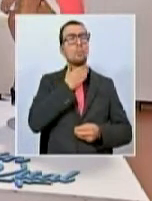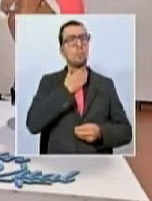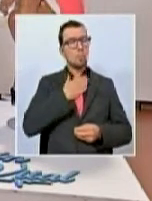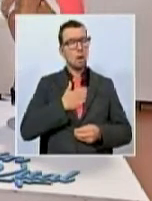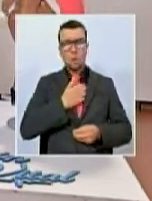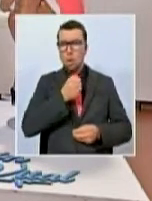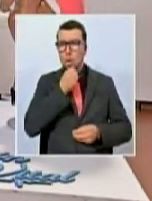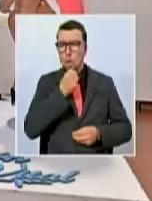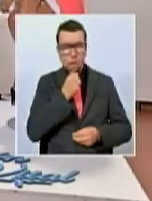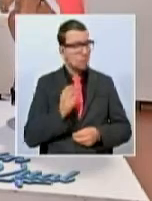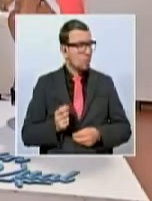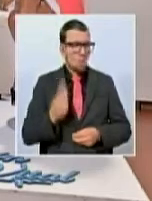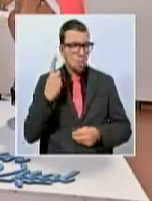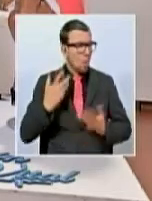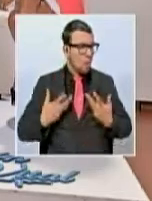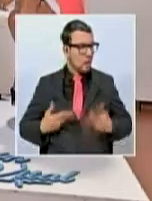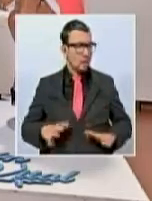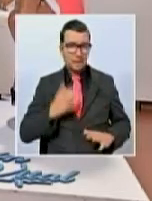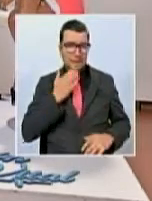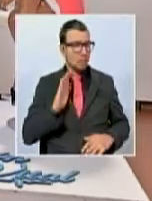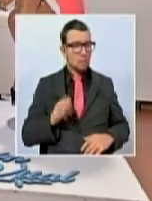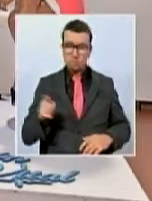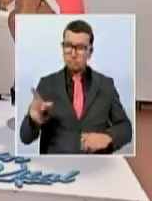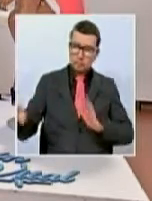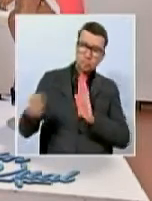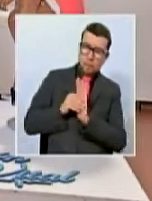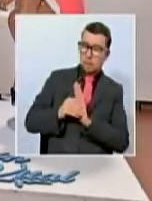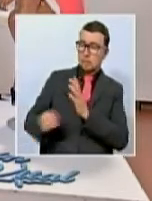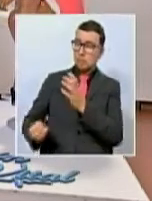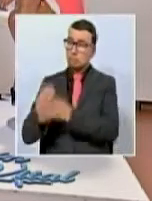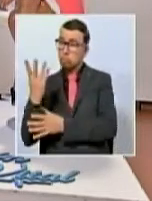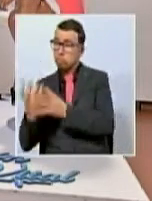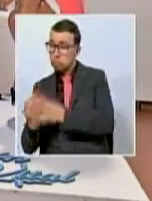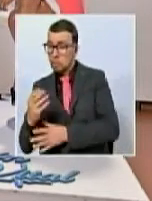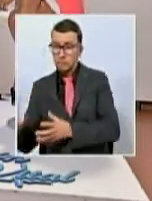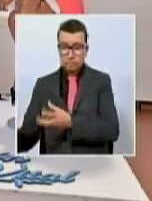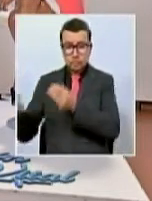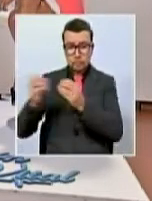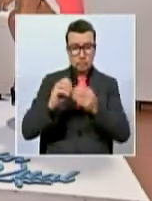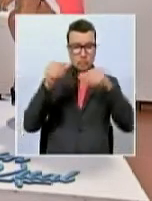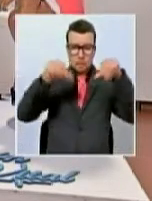¿Cierto? Sí, cualquiera de esos. Pero entonces uno dice, bueno, eso es un producto que se puede